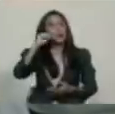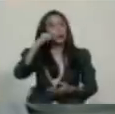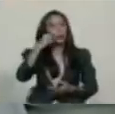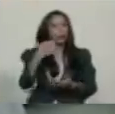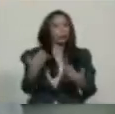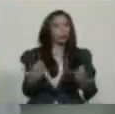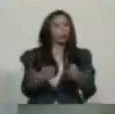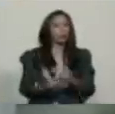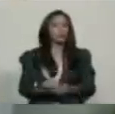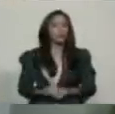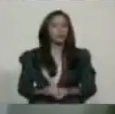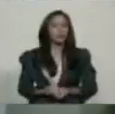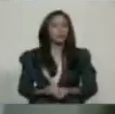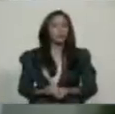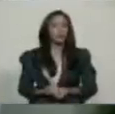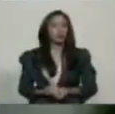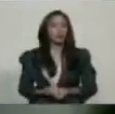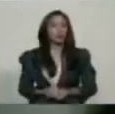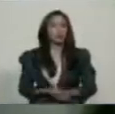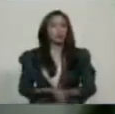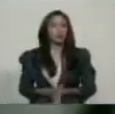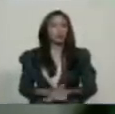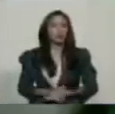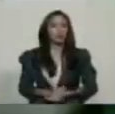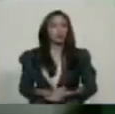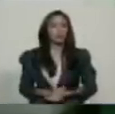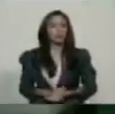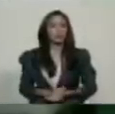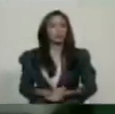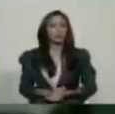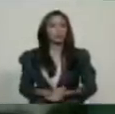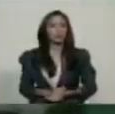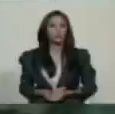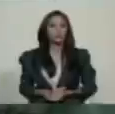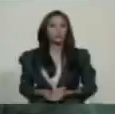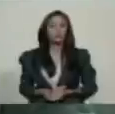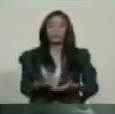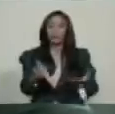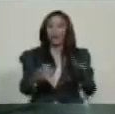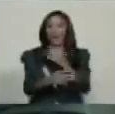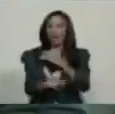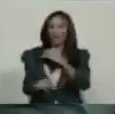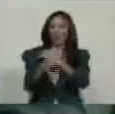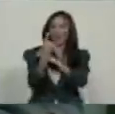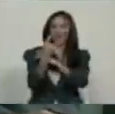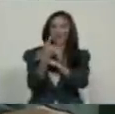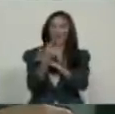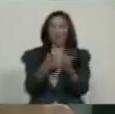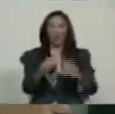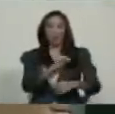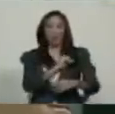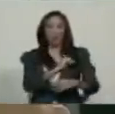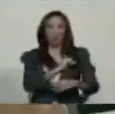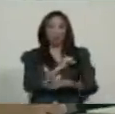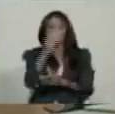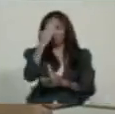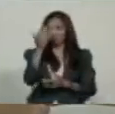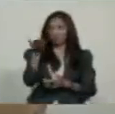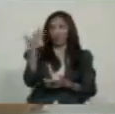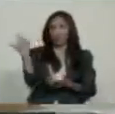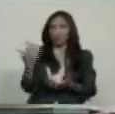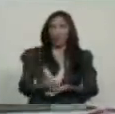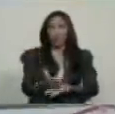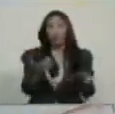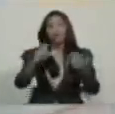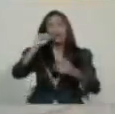los valientes, a los leales, a los que dan su vida. Los traidores y cobardes son olvidados y borrados de la historia de los pueblos.